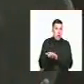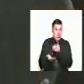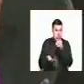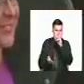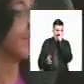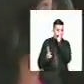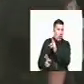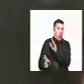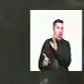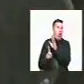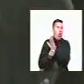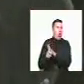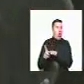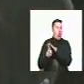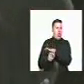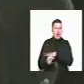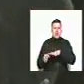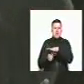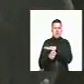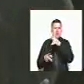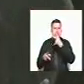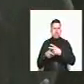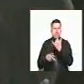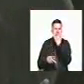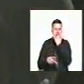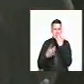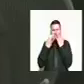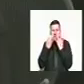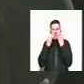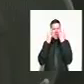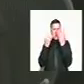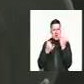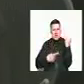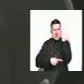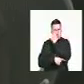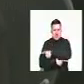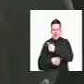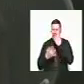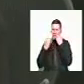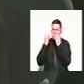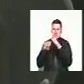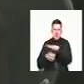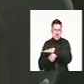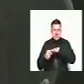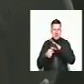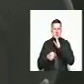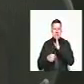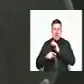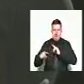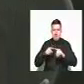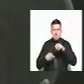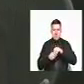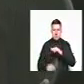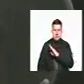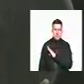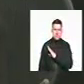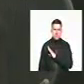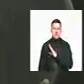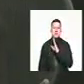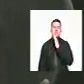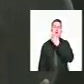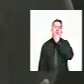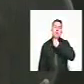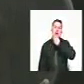con que se venía afrontando el accionar de esta tenebrosa olla delincuencial la administración del alcalde